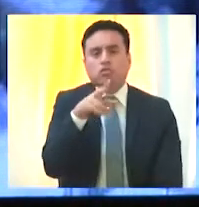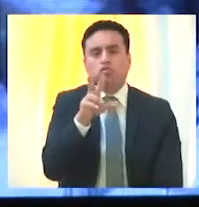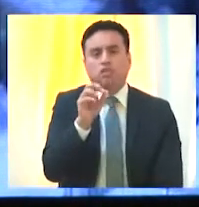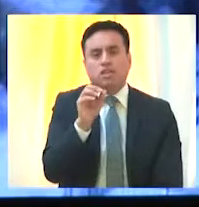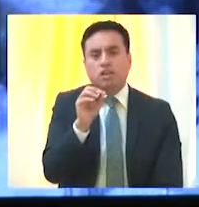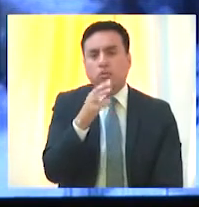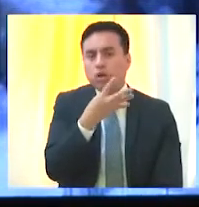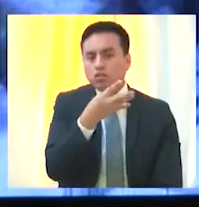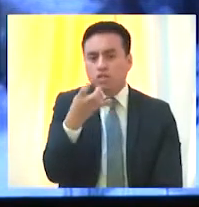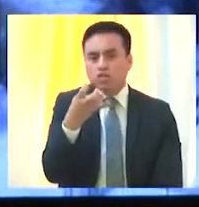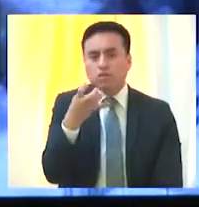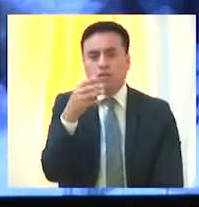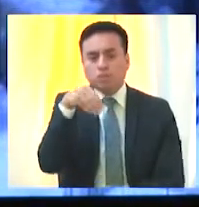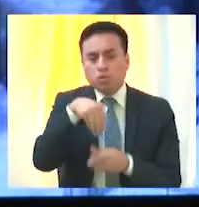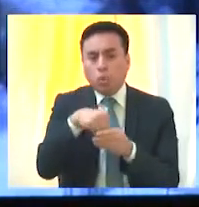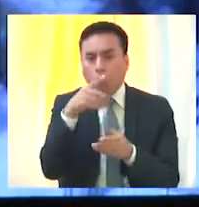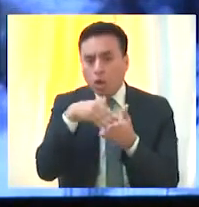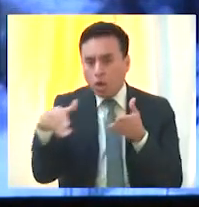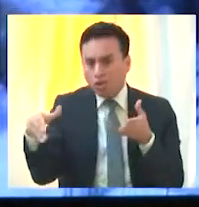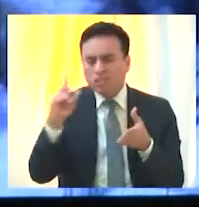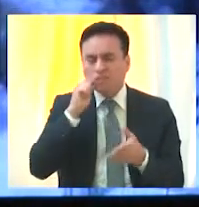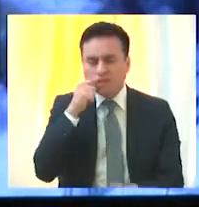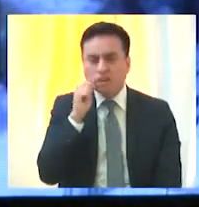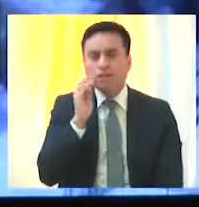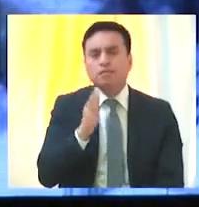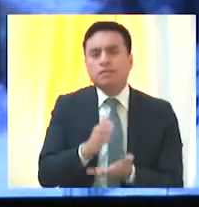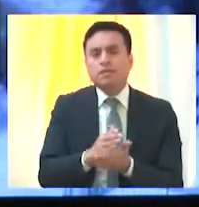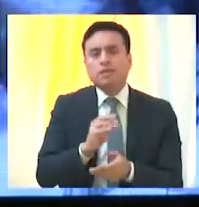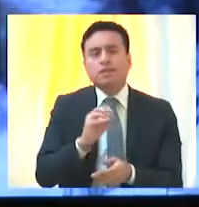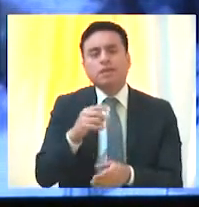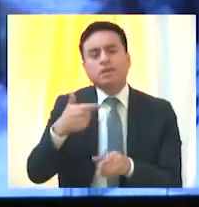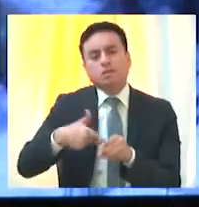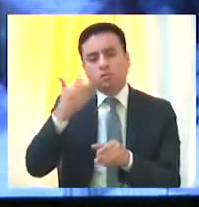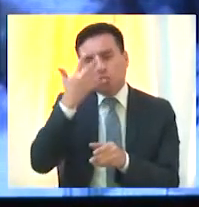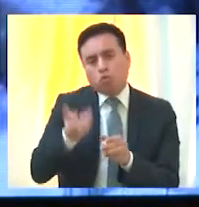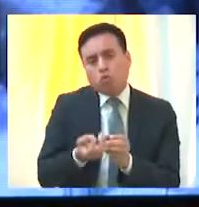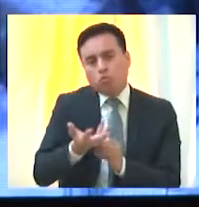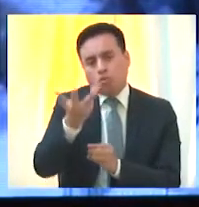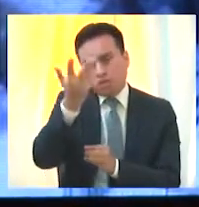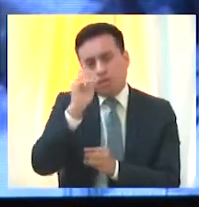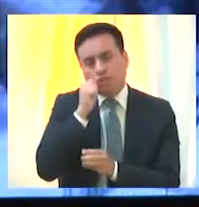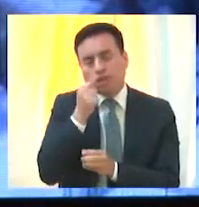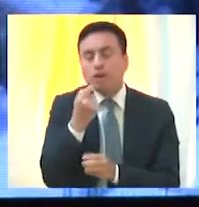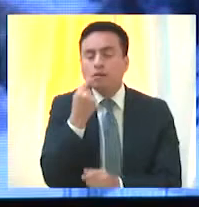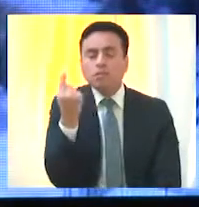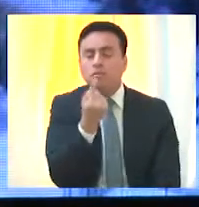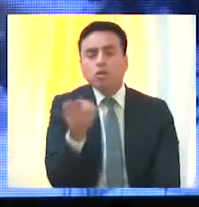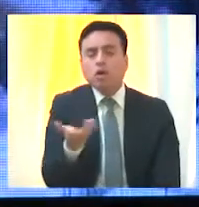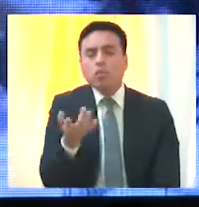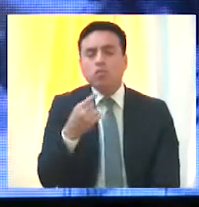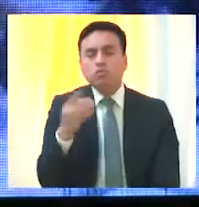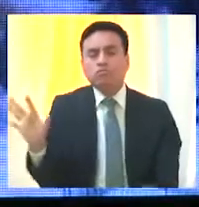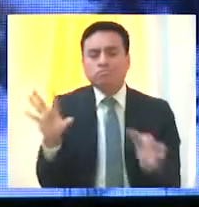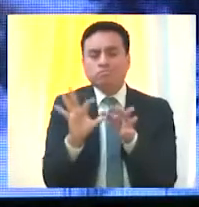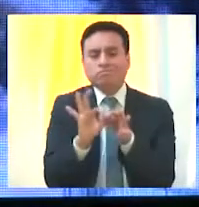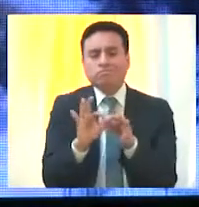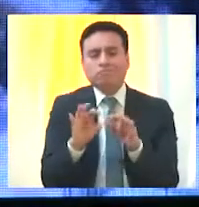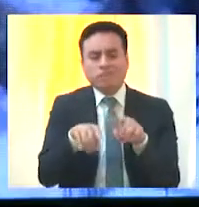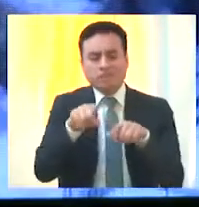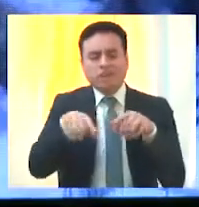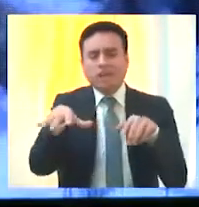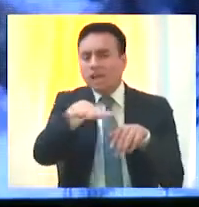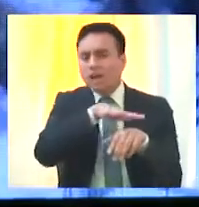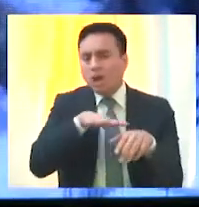280 a las 400 partes por millón son precisamente debido a la quema de combustibles fósiles. Y la pregunta es cómo eso repercute en el sistema terrestre,